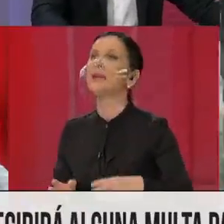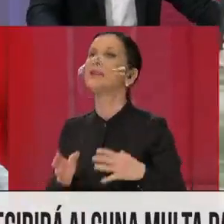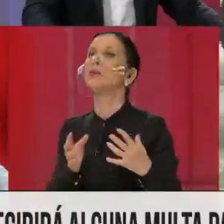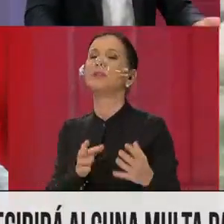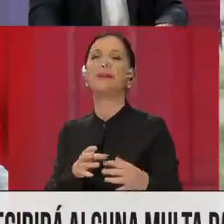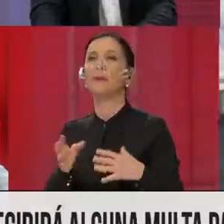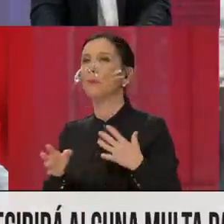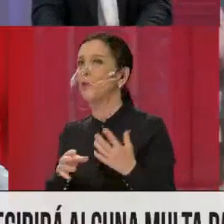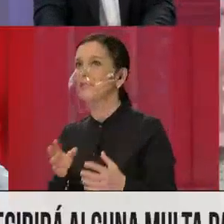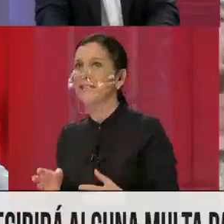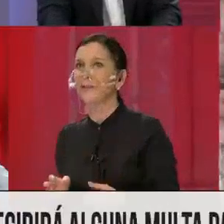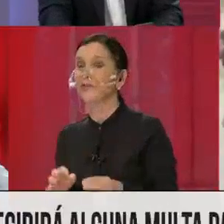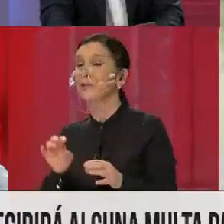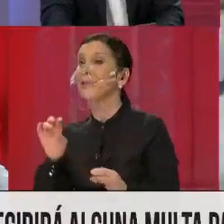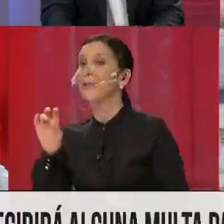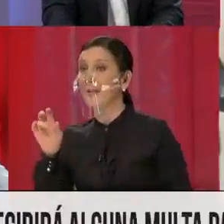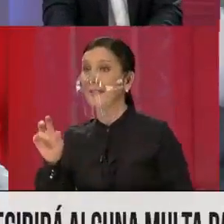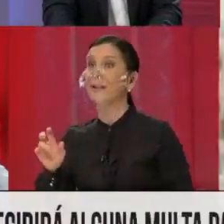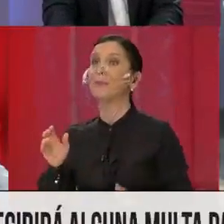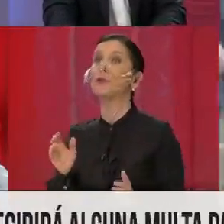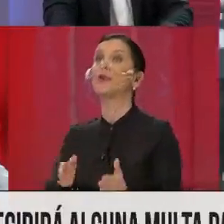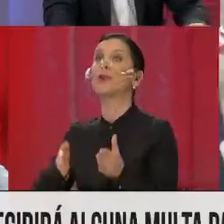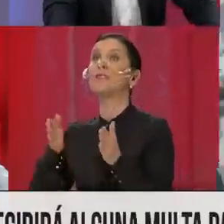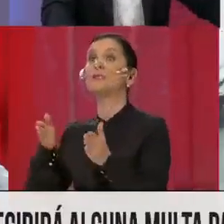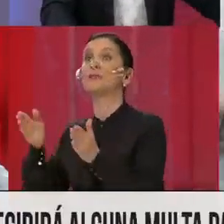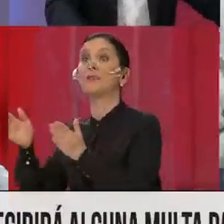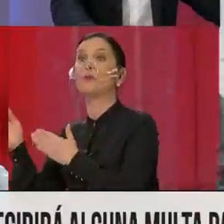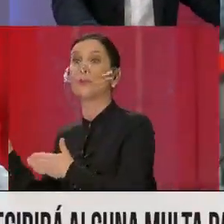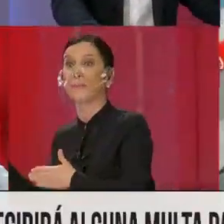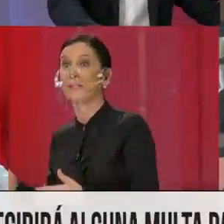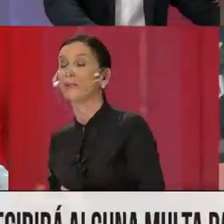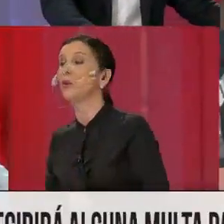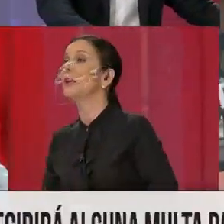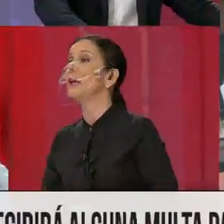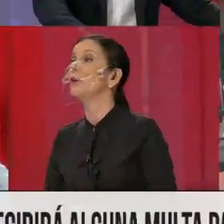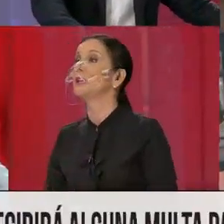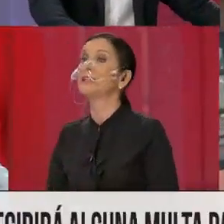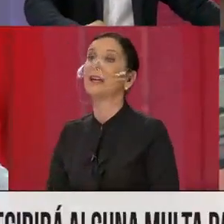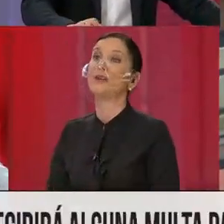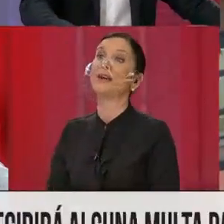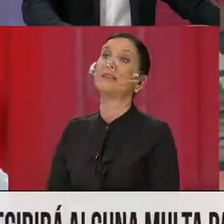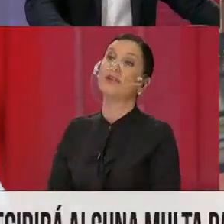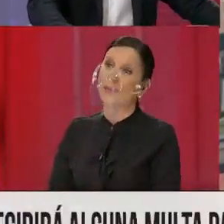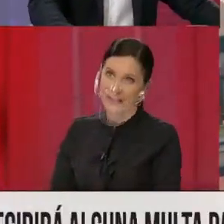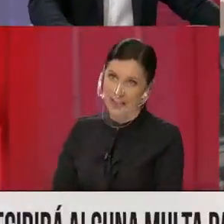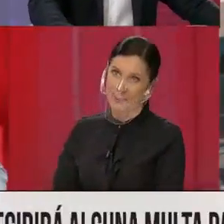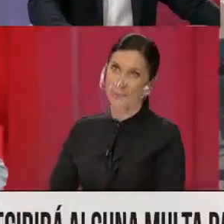y eso también es discutible, podemos conversarlo. Solo te quería plantear respecto de lo que había sido ese comportamiento en los 30 años anteriores, digamos. No es...